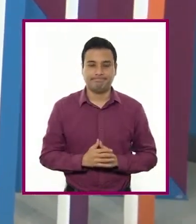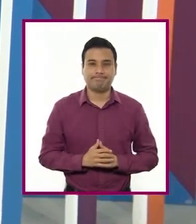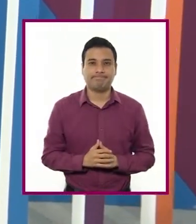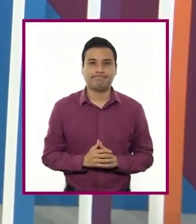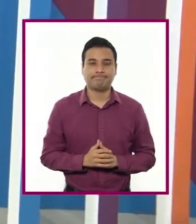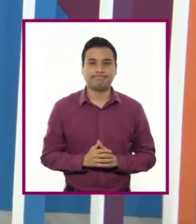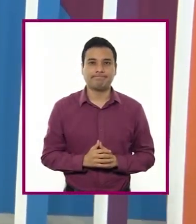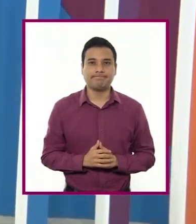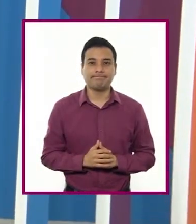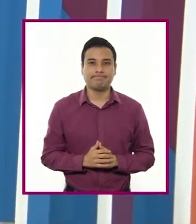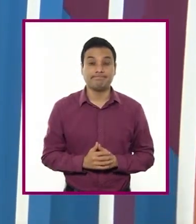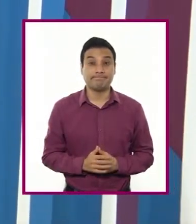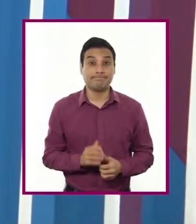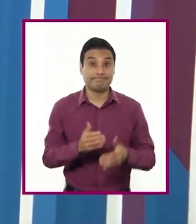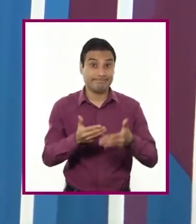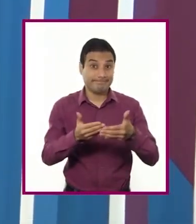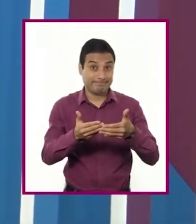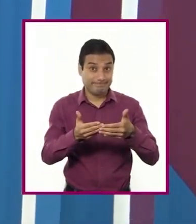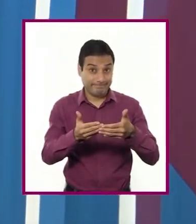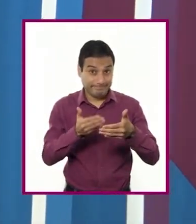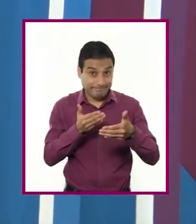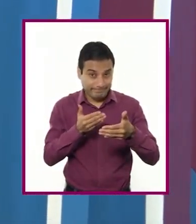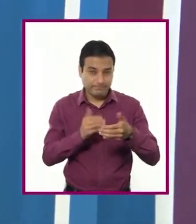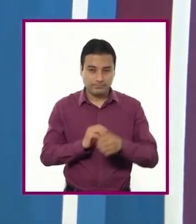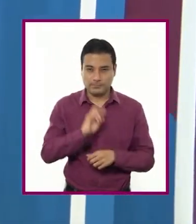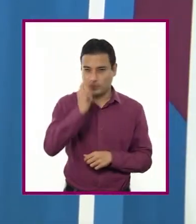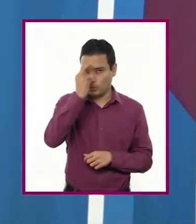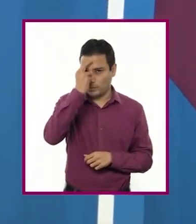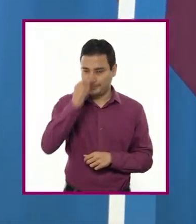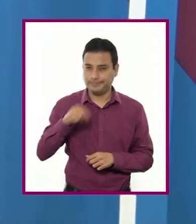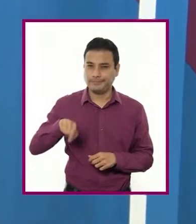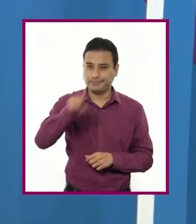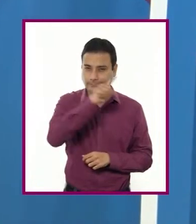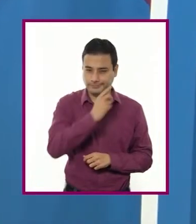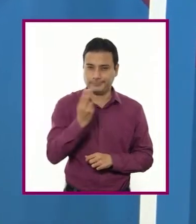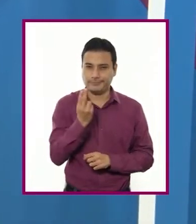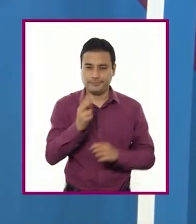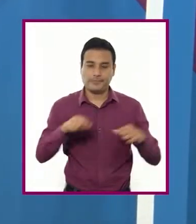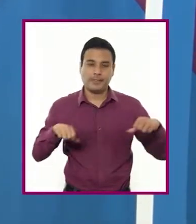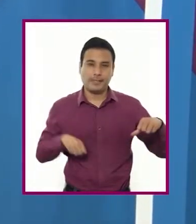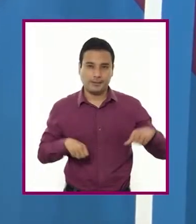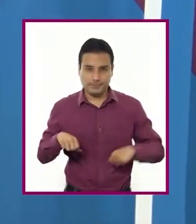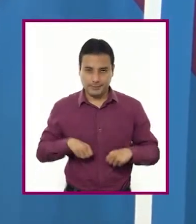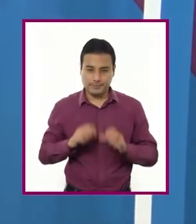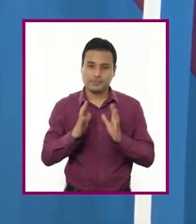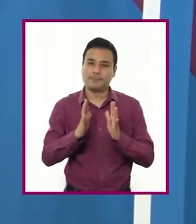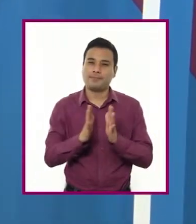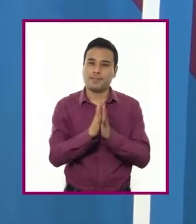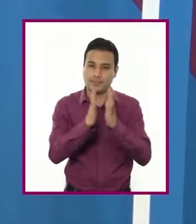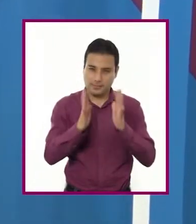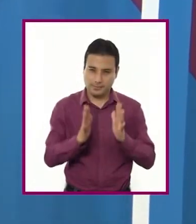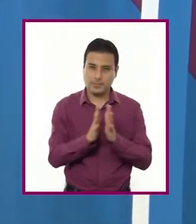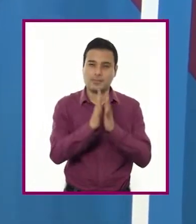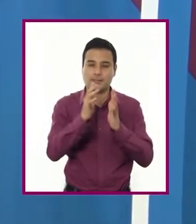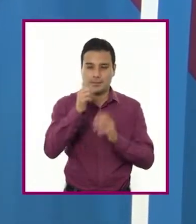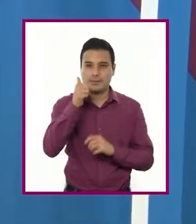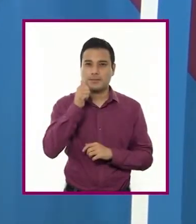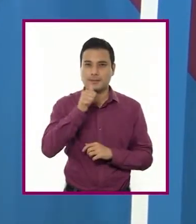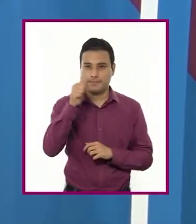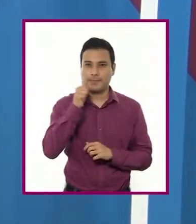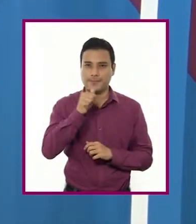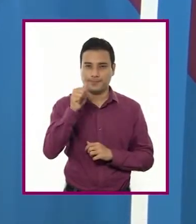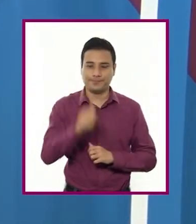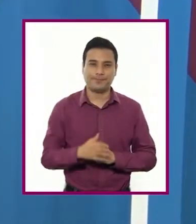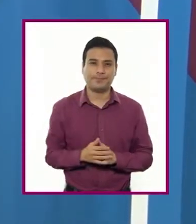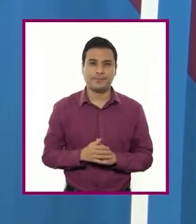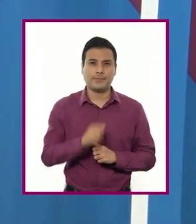Pero antes de iniciar con nuestro tema, les recuerdo que es importante que participen en las actividades planteadas a lo largo de la sesión.